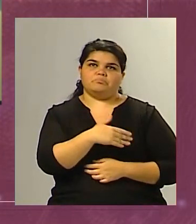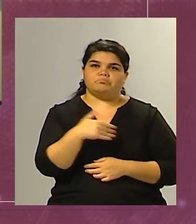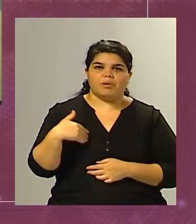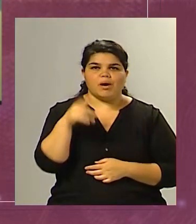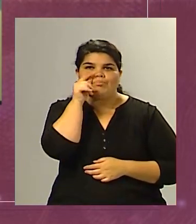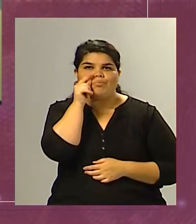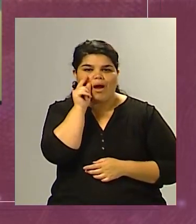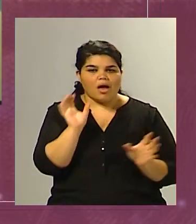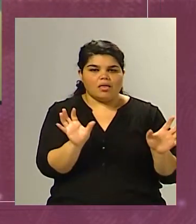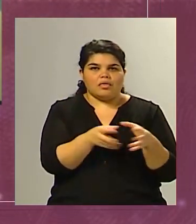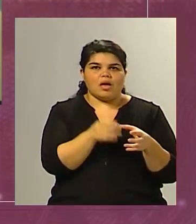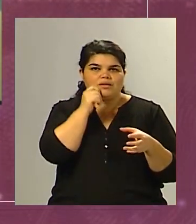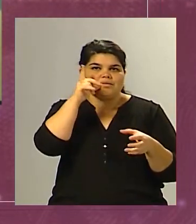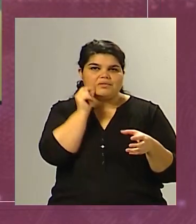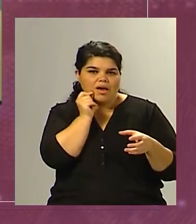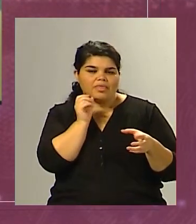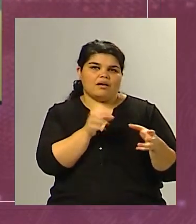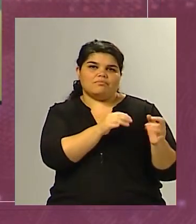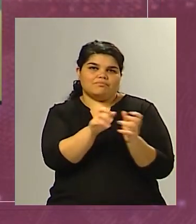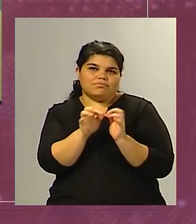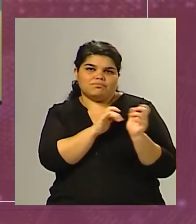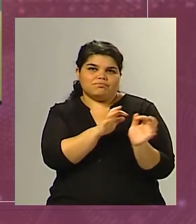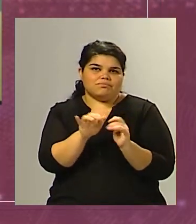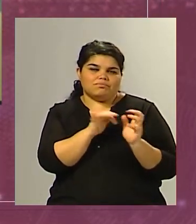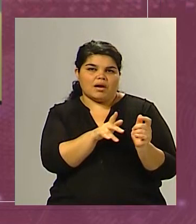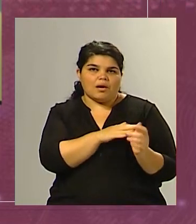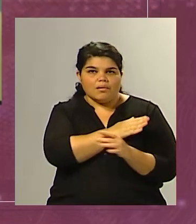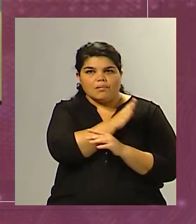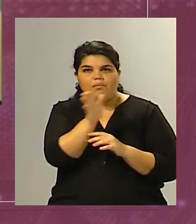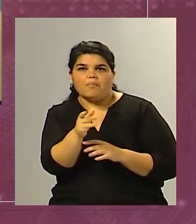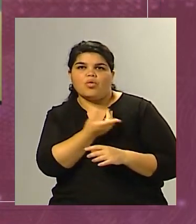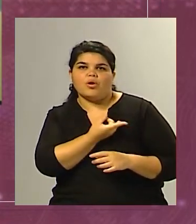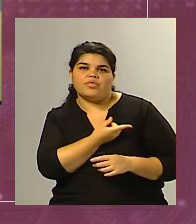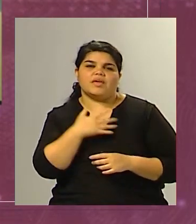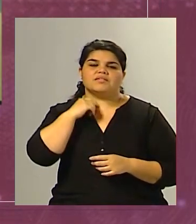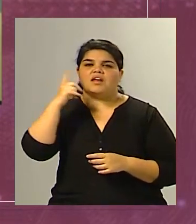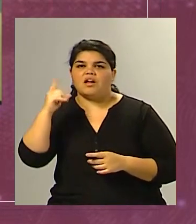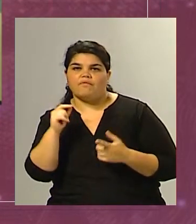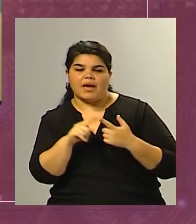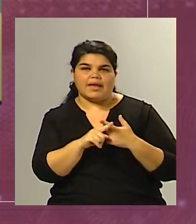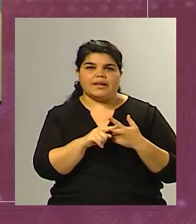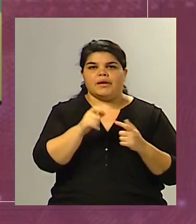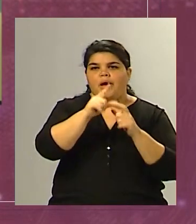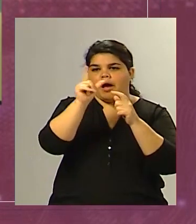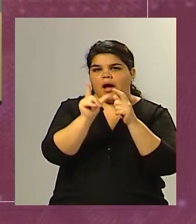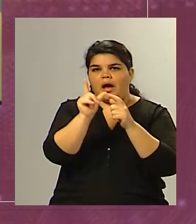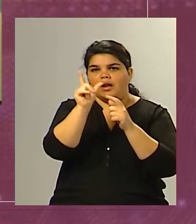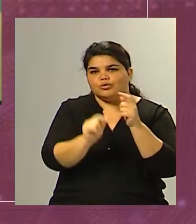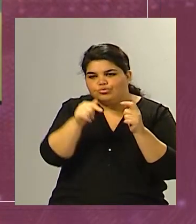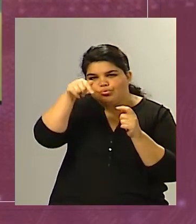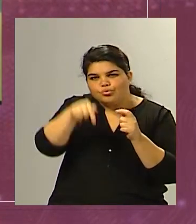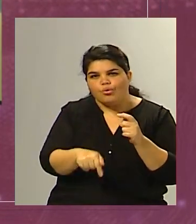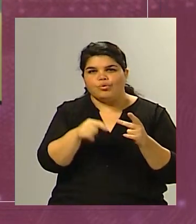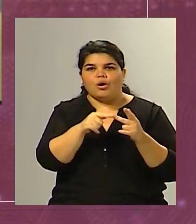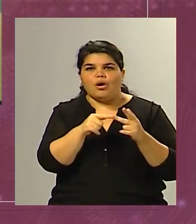juntar en ese grupo de chat y empiezan a analizar ofertas, vamos a Valle Grande, vamos a Carlos Paz, vamos a Puerto Madryn, y ahí la reunión es con los